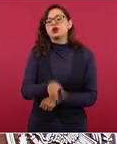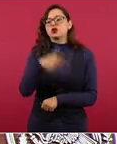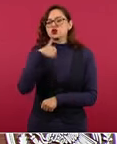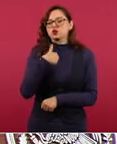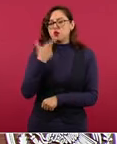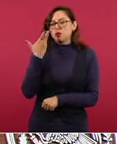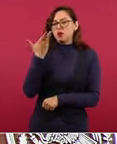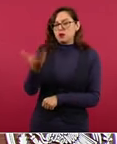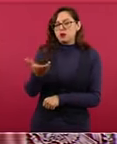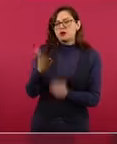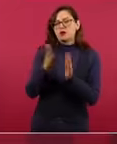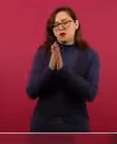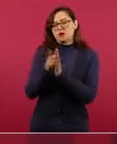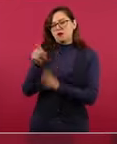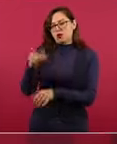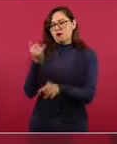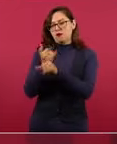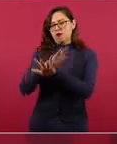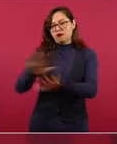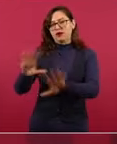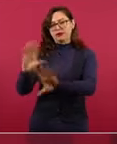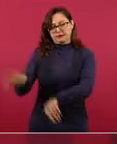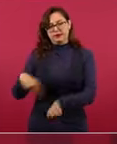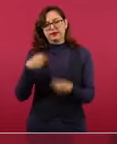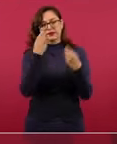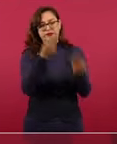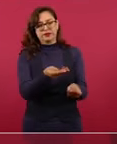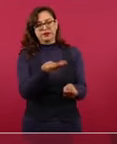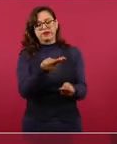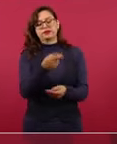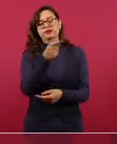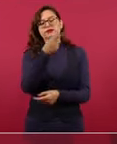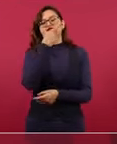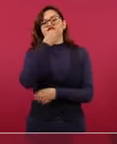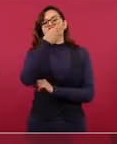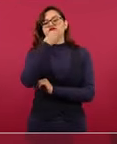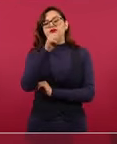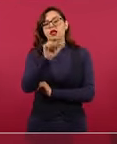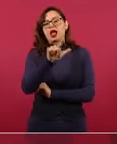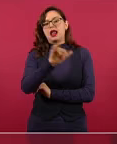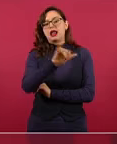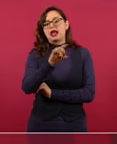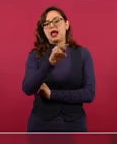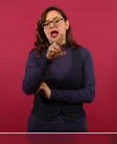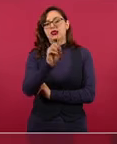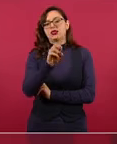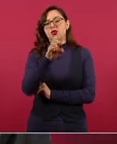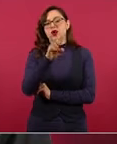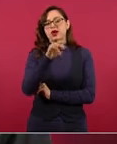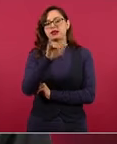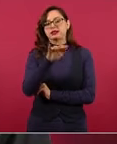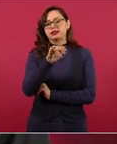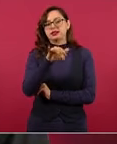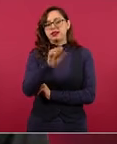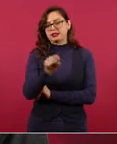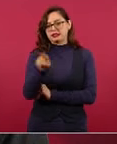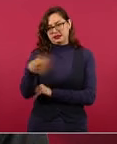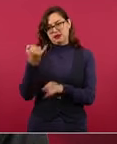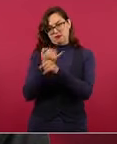de no ser así encinas alejandro encinas y